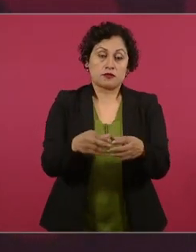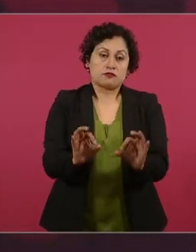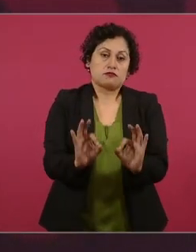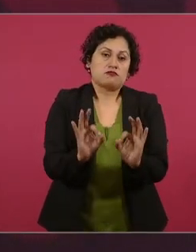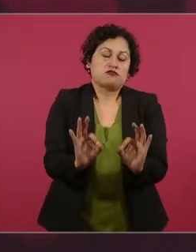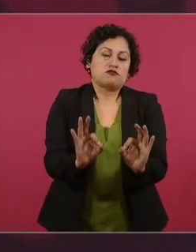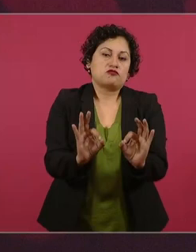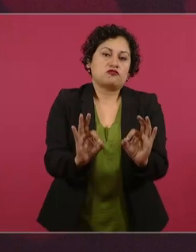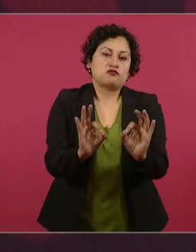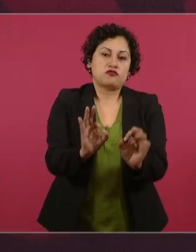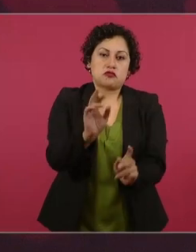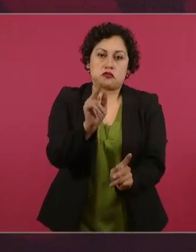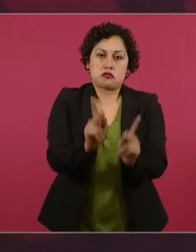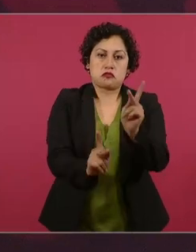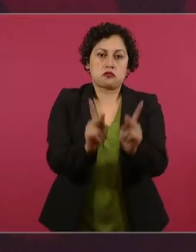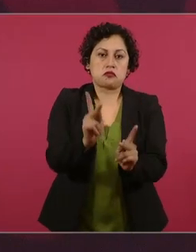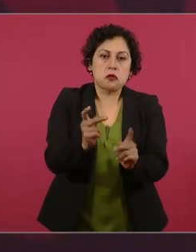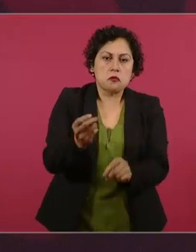de migración,